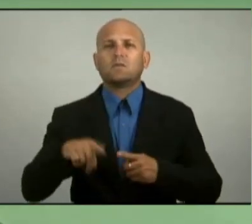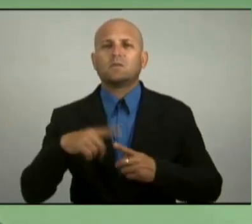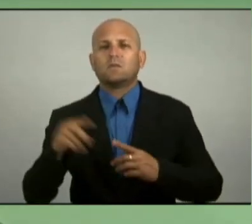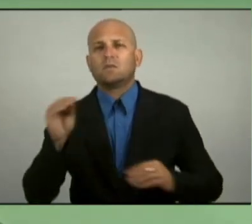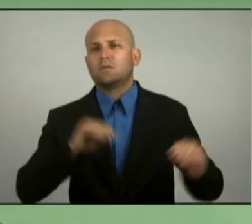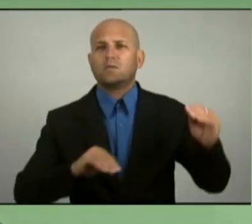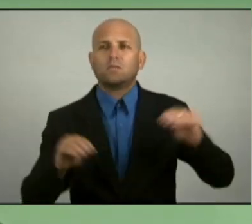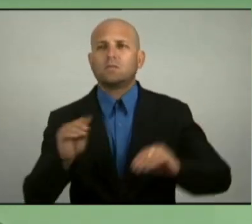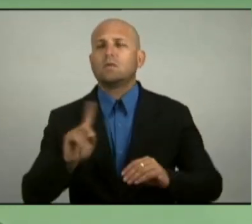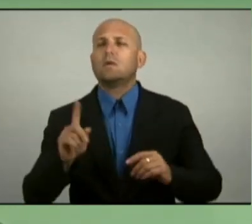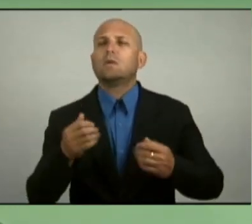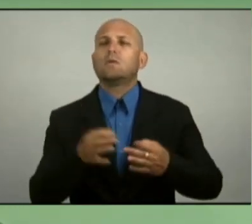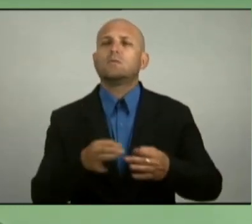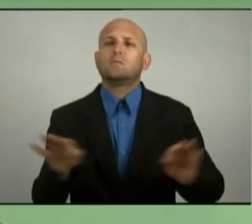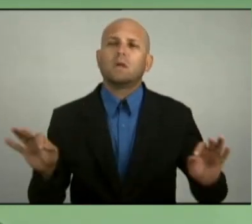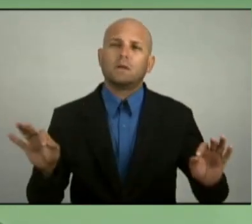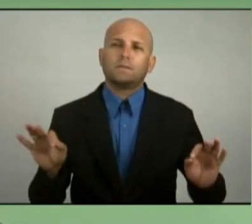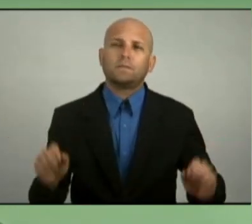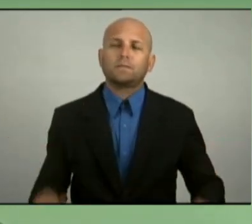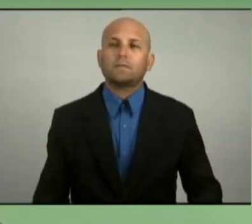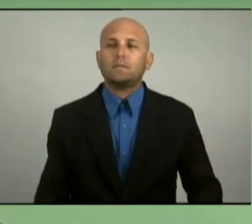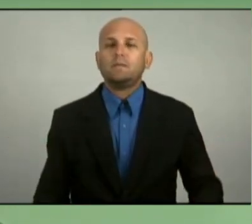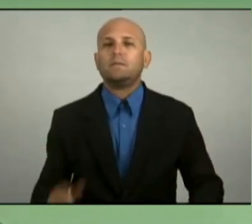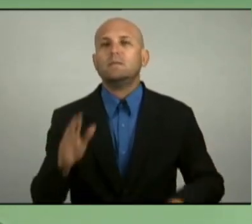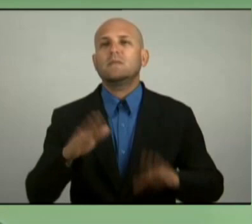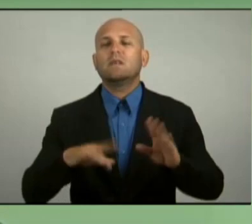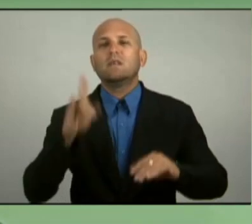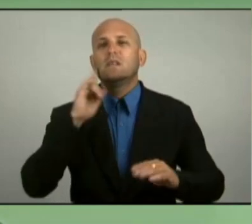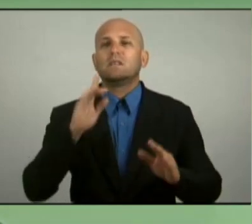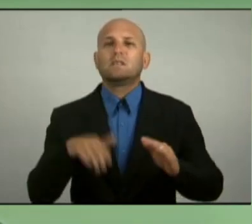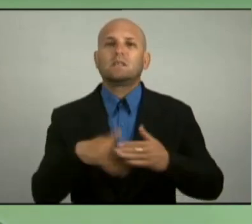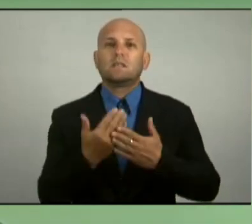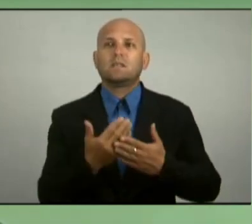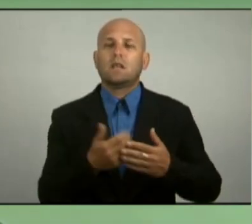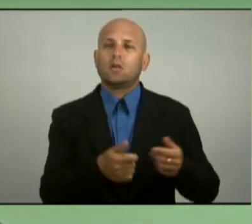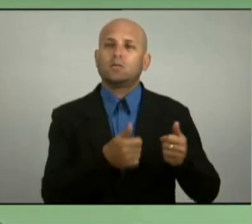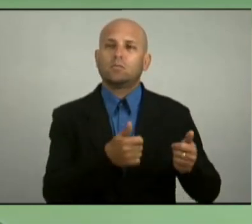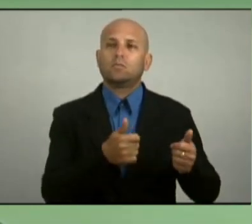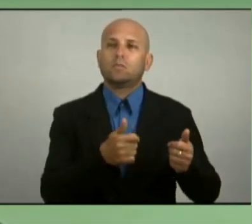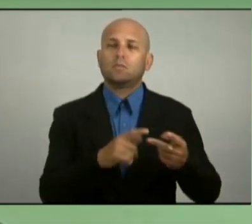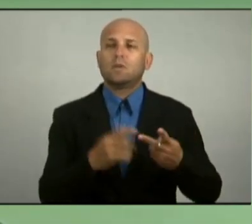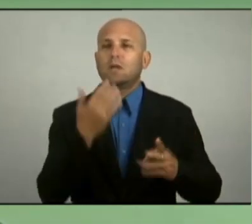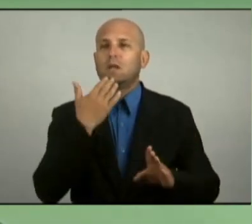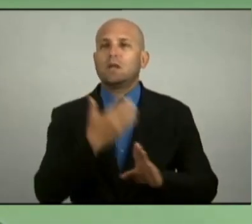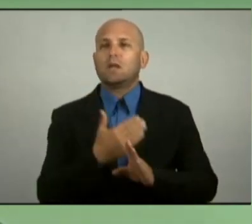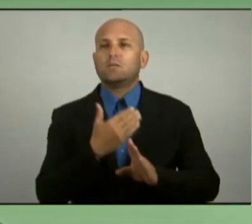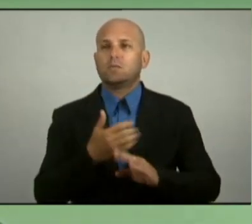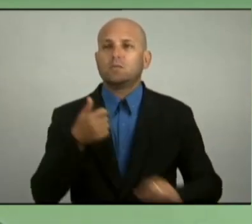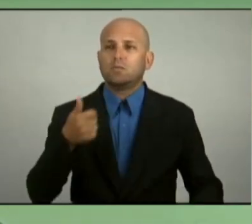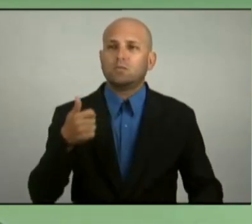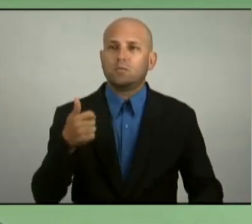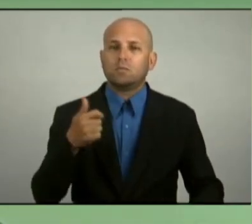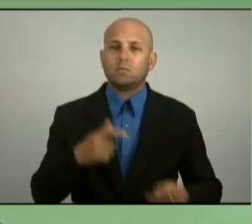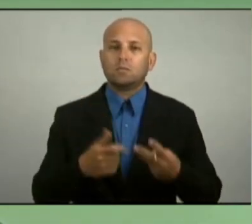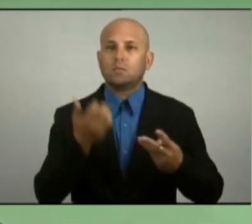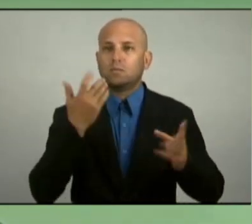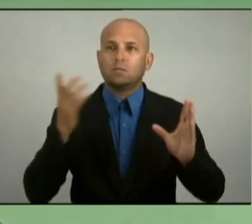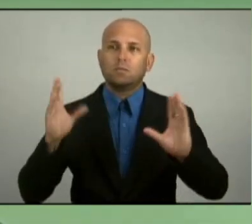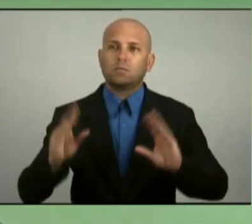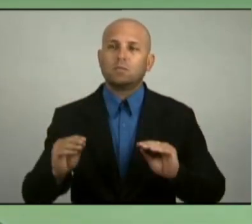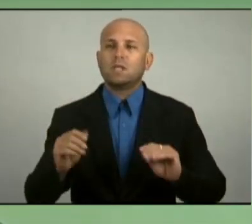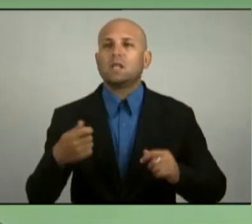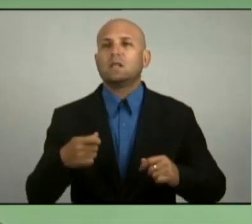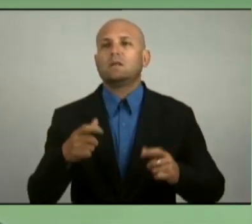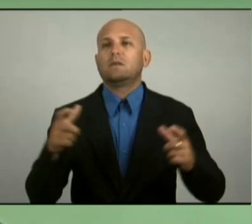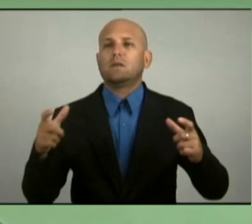ser más bien ligeras se dice que se debe desayunar bien se debe almorzar bien pero ya al horario de la comida debemos